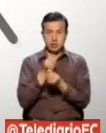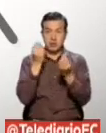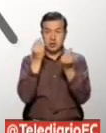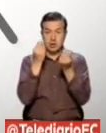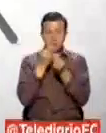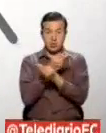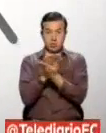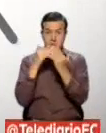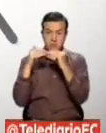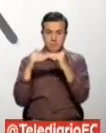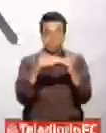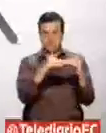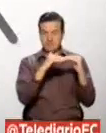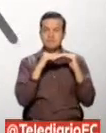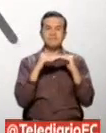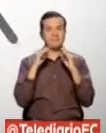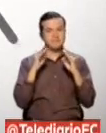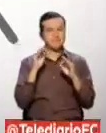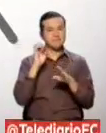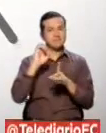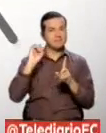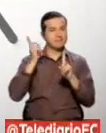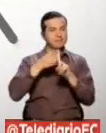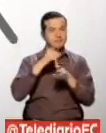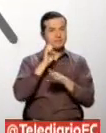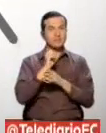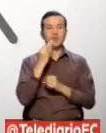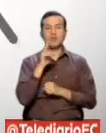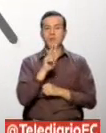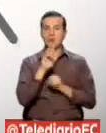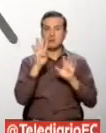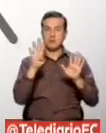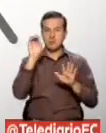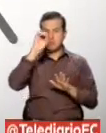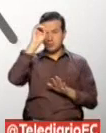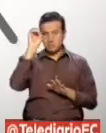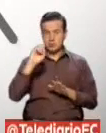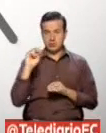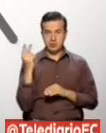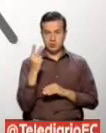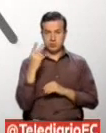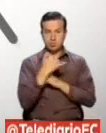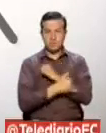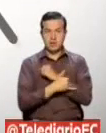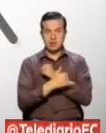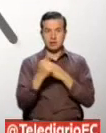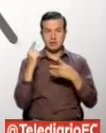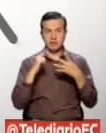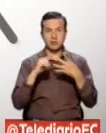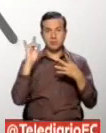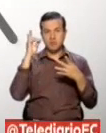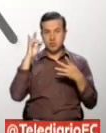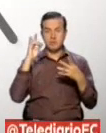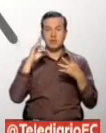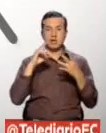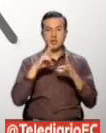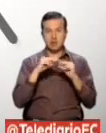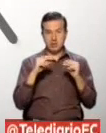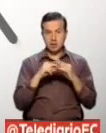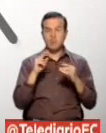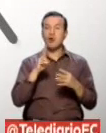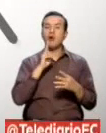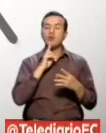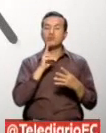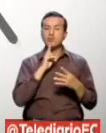riqueza. Ecuador destaca en el primer lugar con un 29%, seguido de países como Bolivia, Nicaragua y